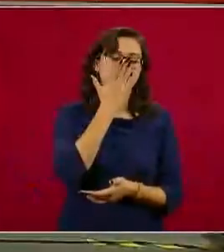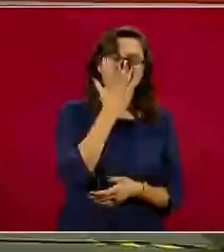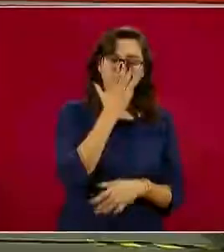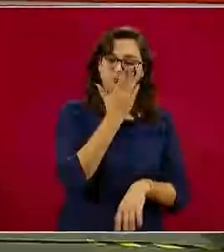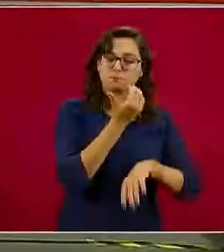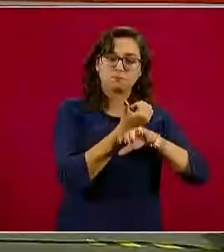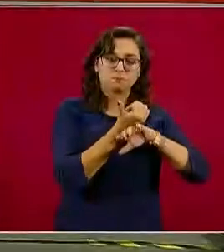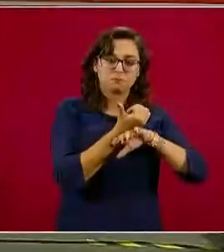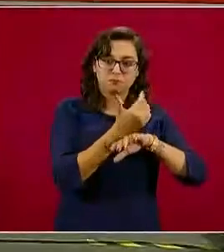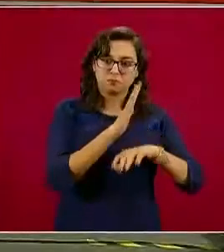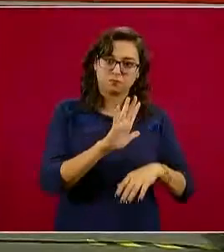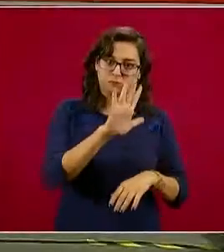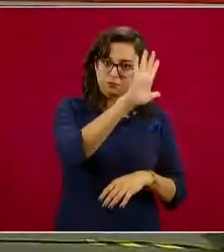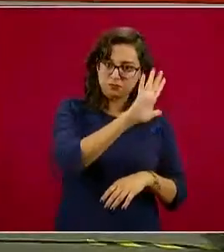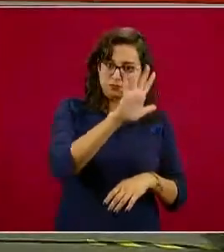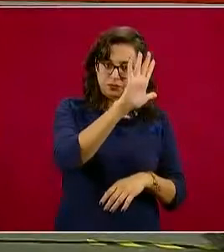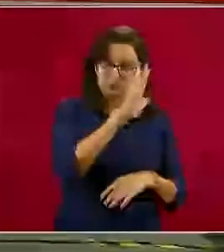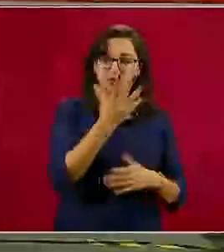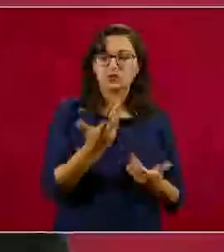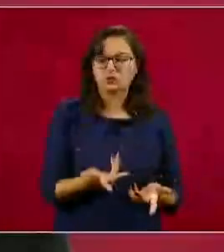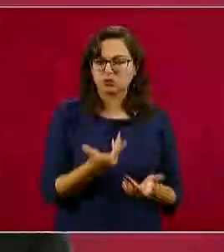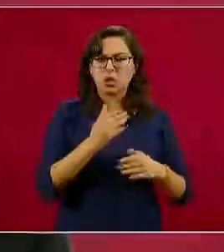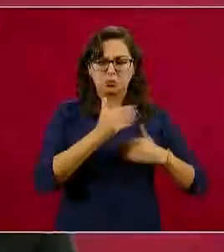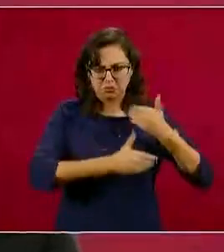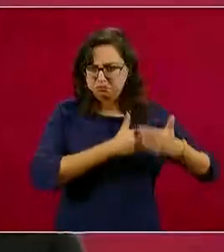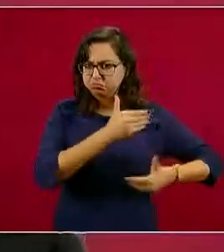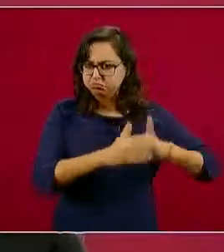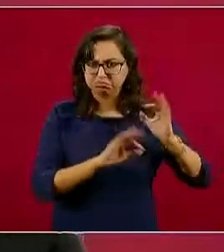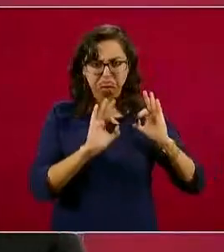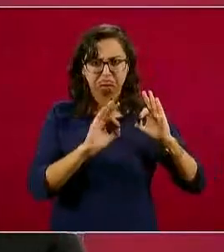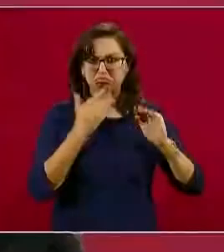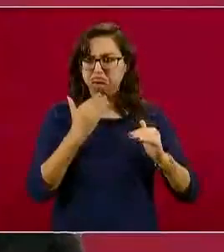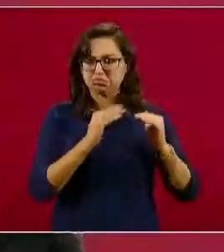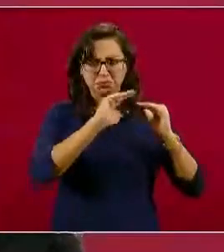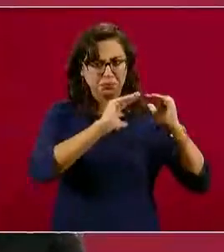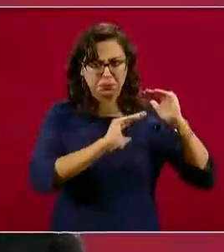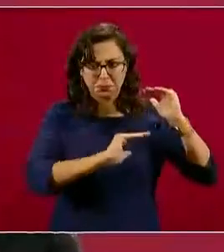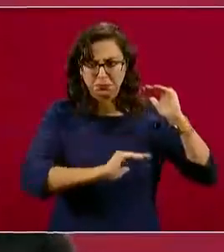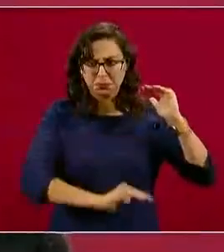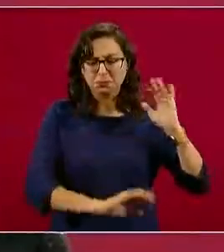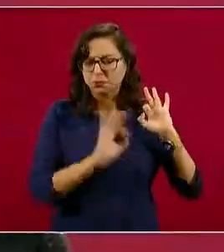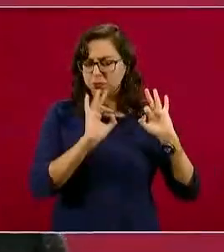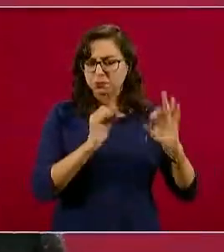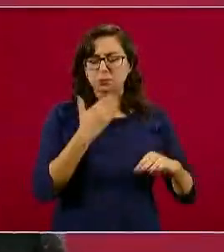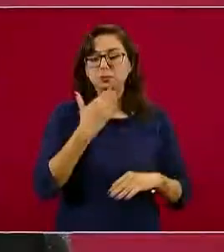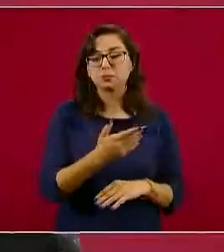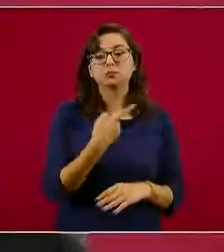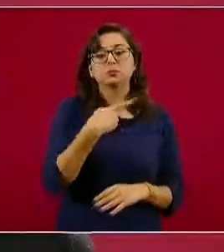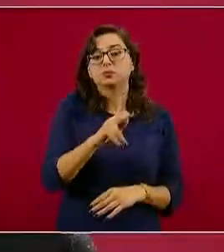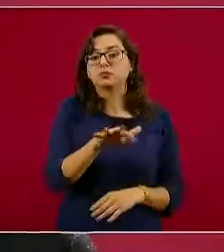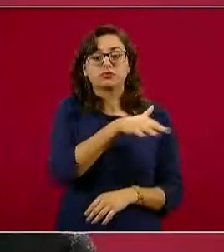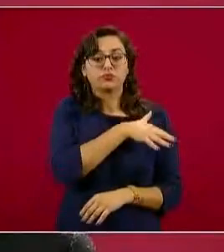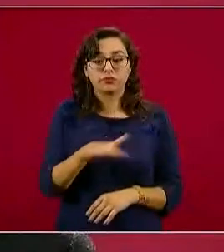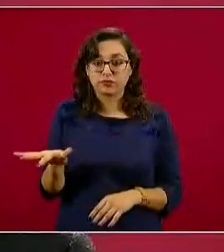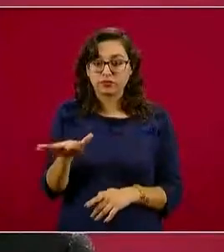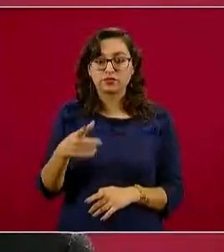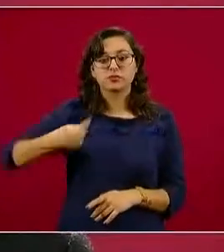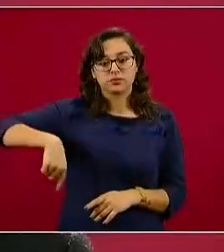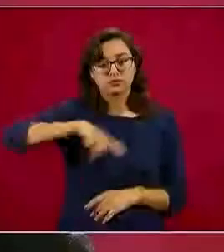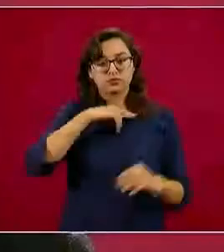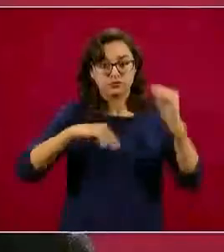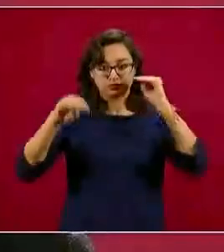está en noroccidente, y Sonora va con muy buena trayectoria de reducción de la epidemia. Pero en general